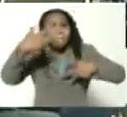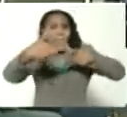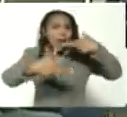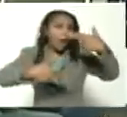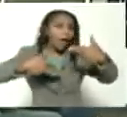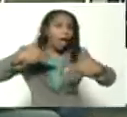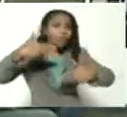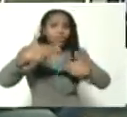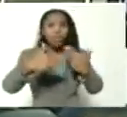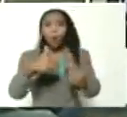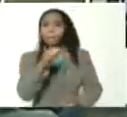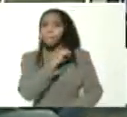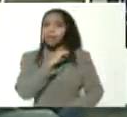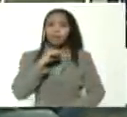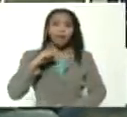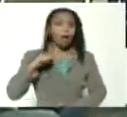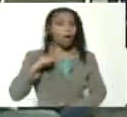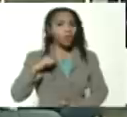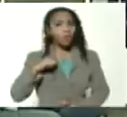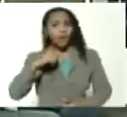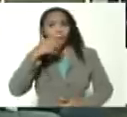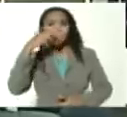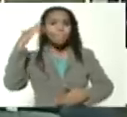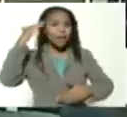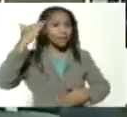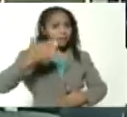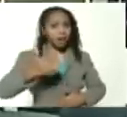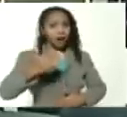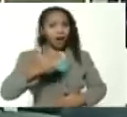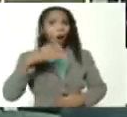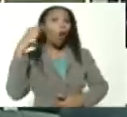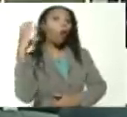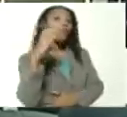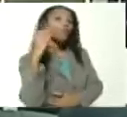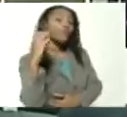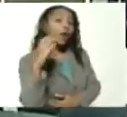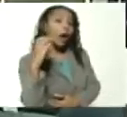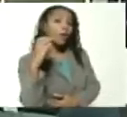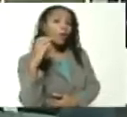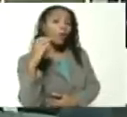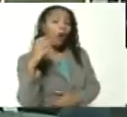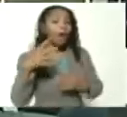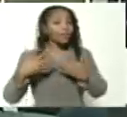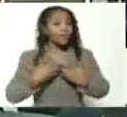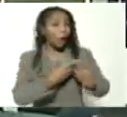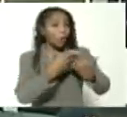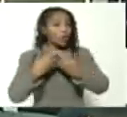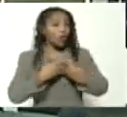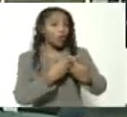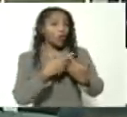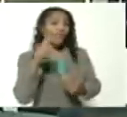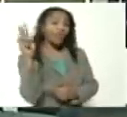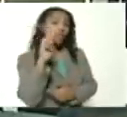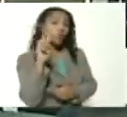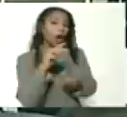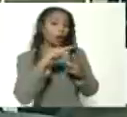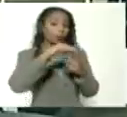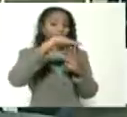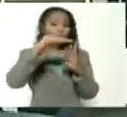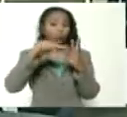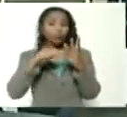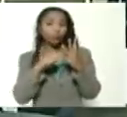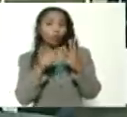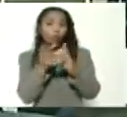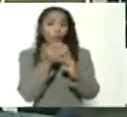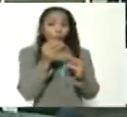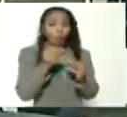privado de paramilitares, tanto colombianos, estadounidenses y venezolanos,